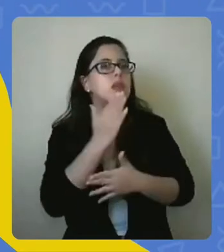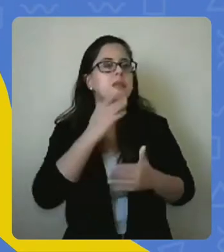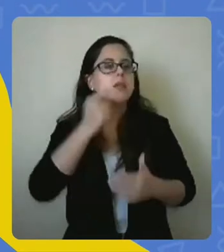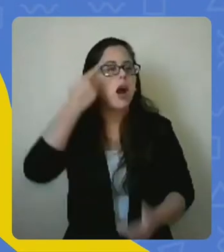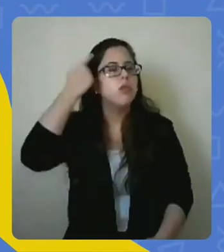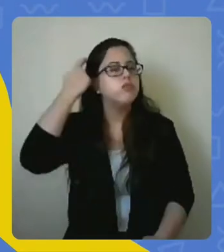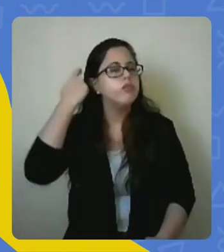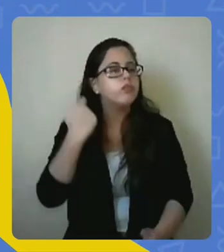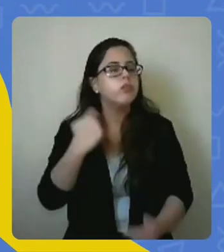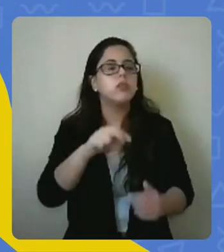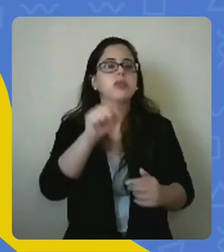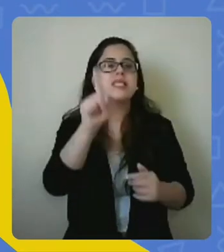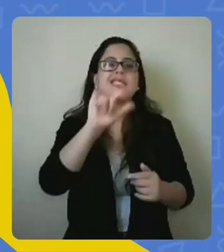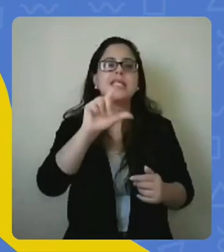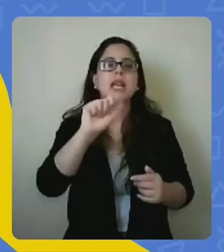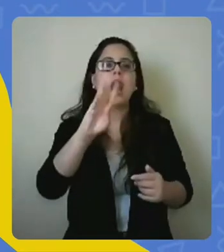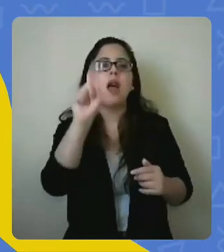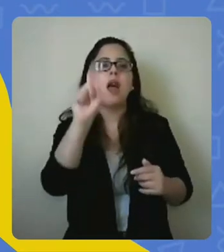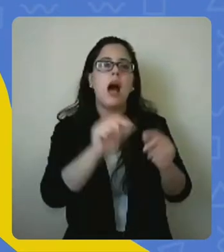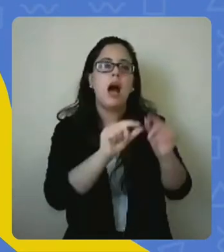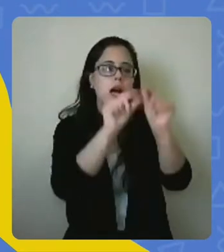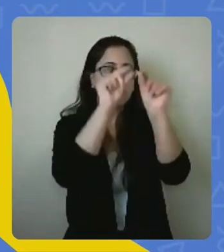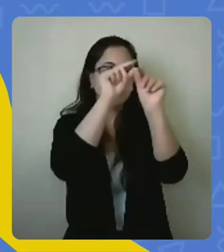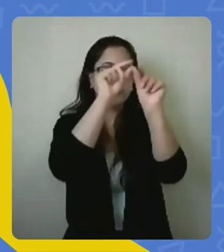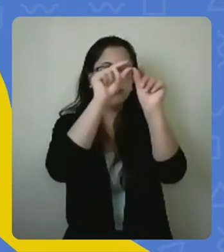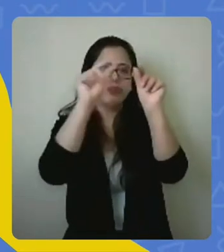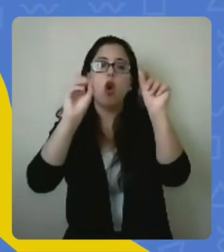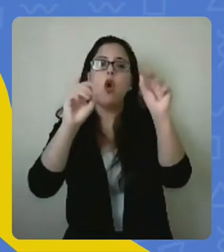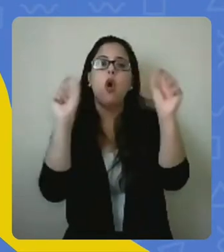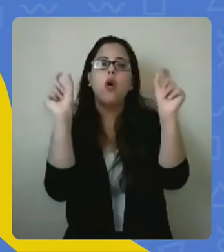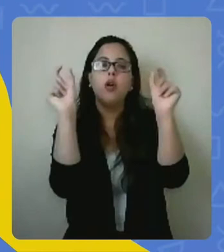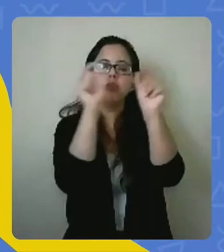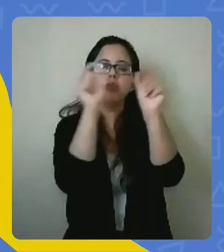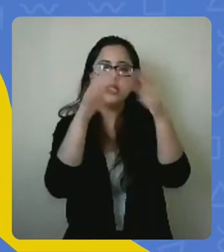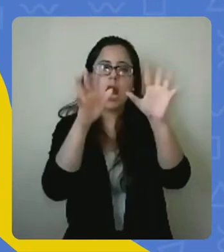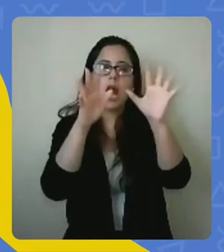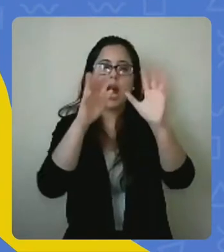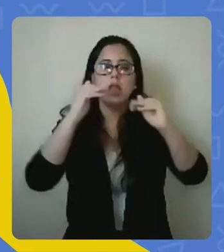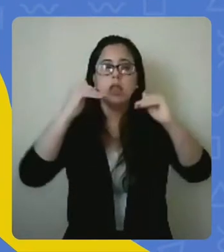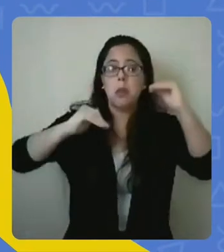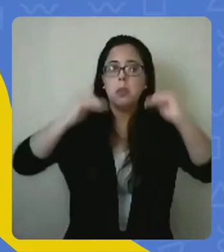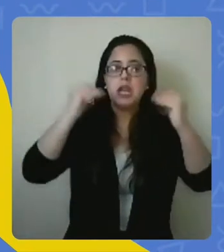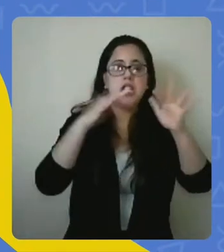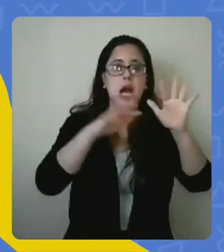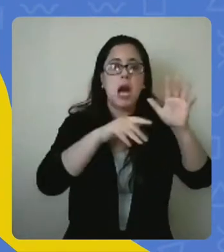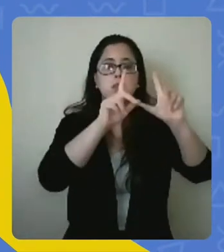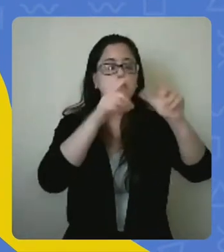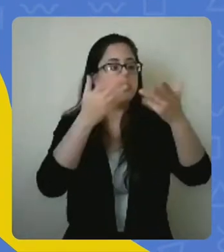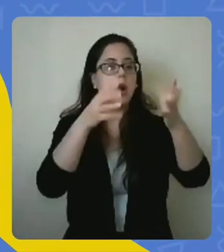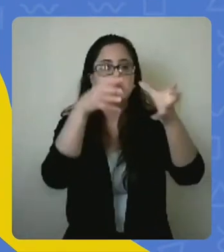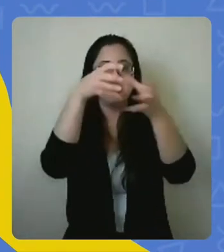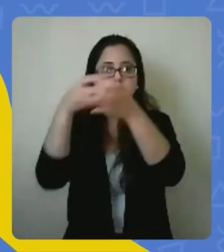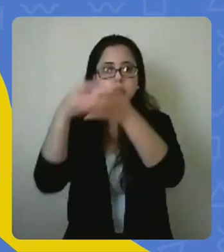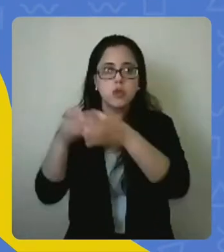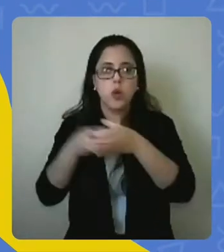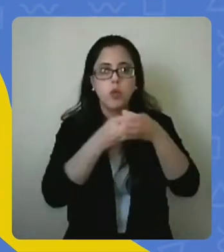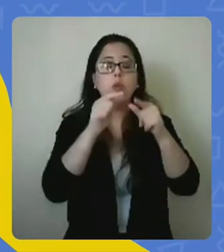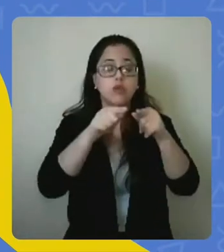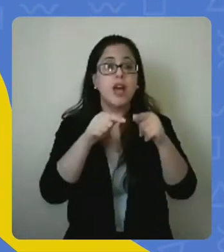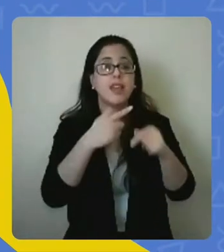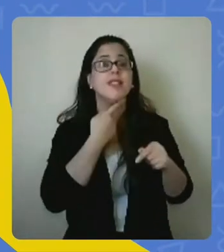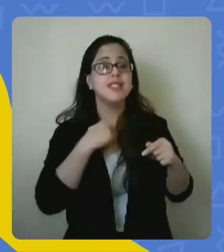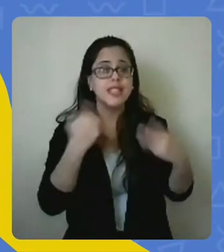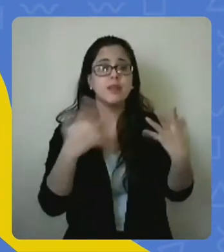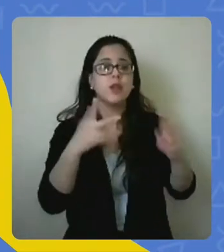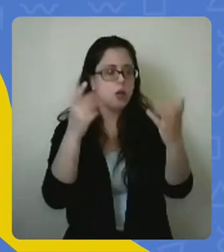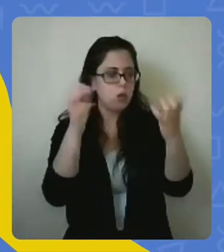de categorías semánticas o usando todas las cartas. Ya esa es la gracia, por eso son tantos juegos, porque podemos combinar la forma de jugar